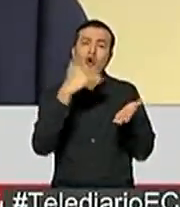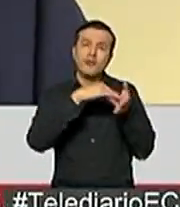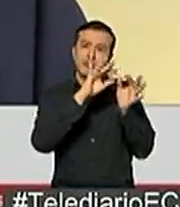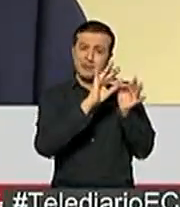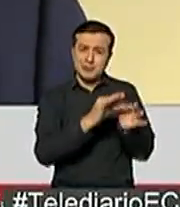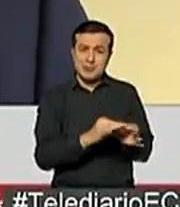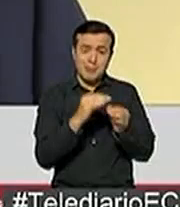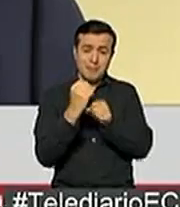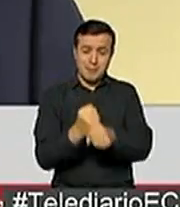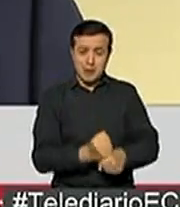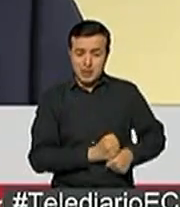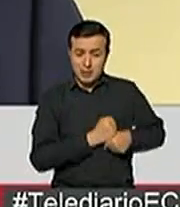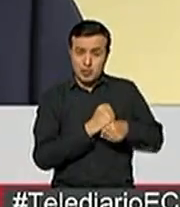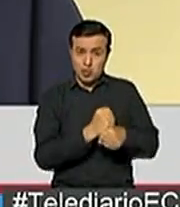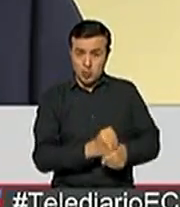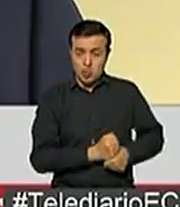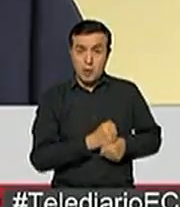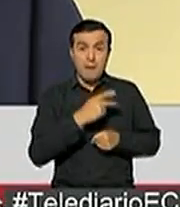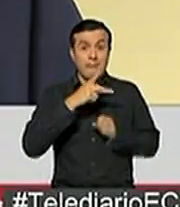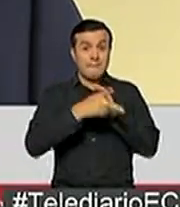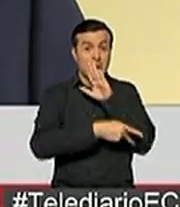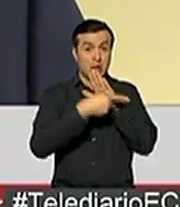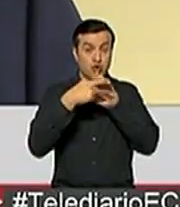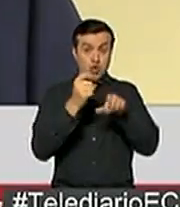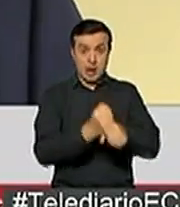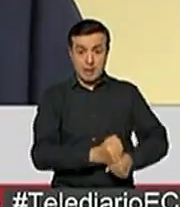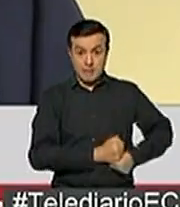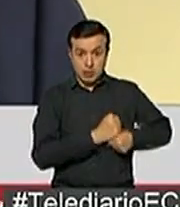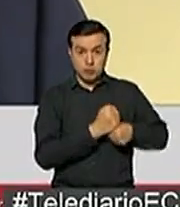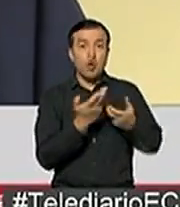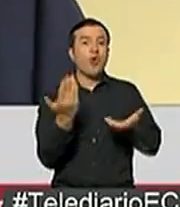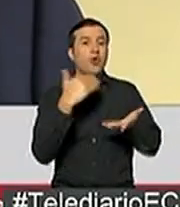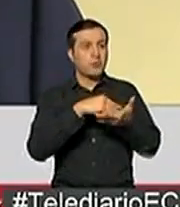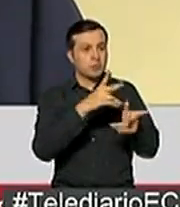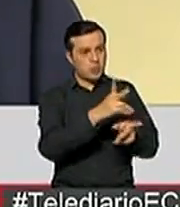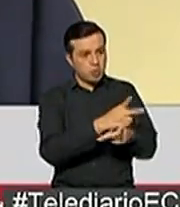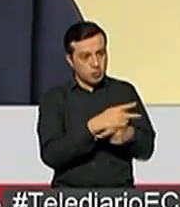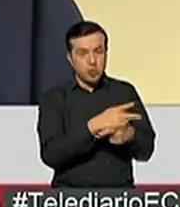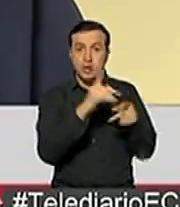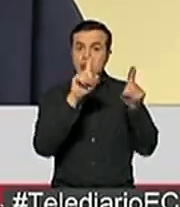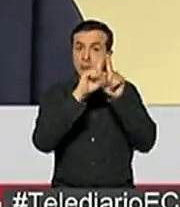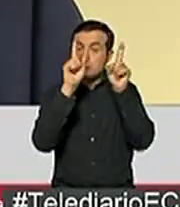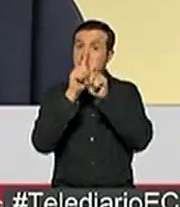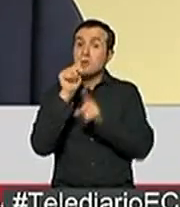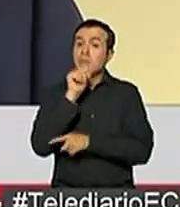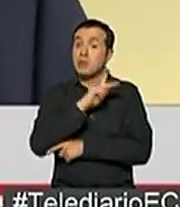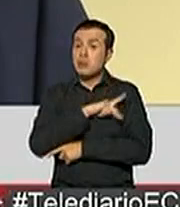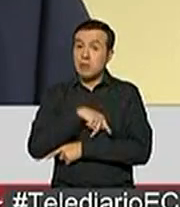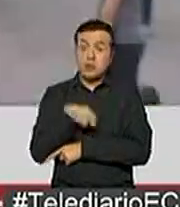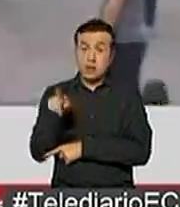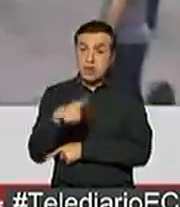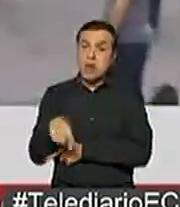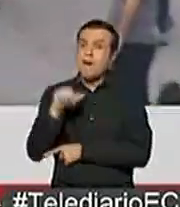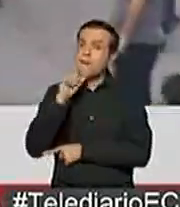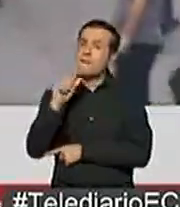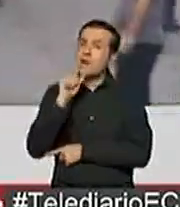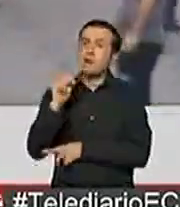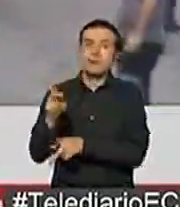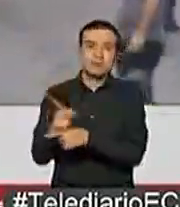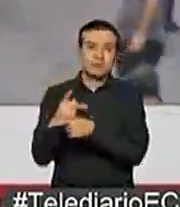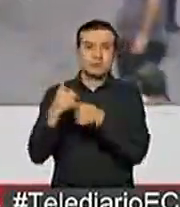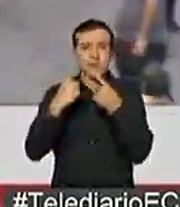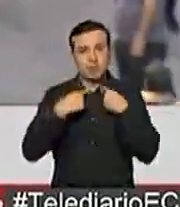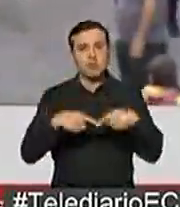zonas más o menos ha logrado restablecer su producción y las compañías privadas todavía no ante el